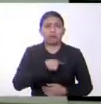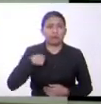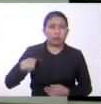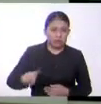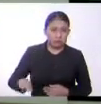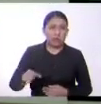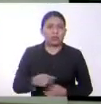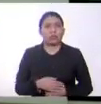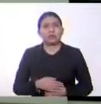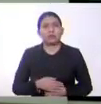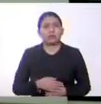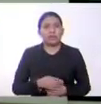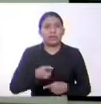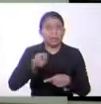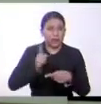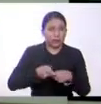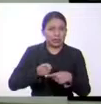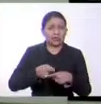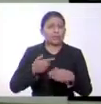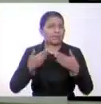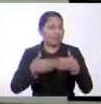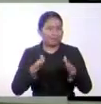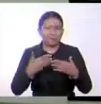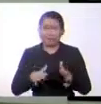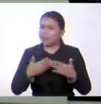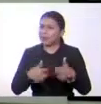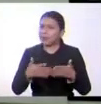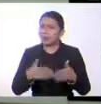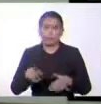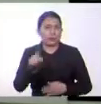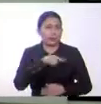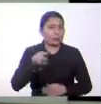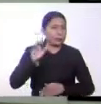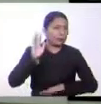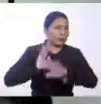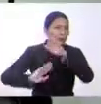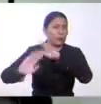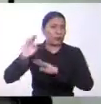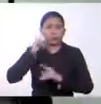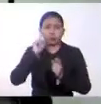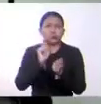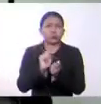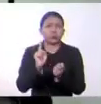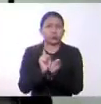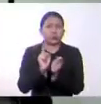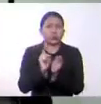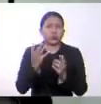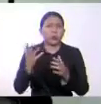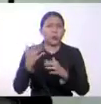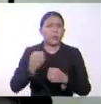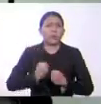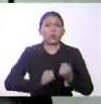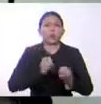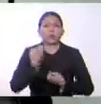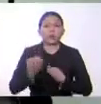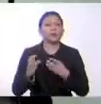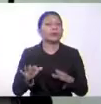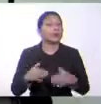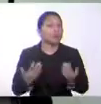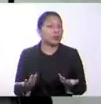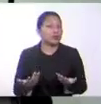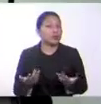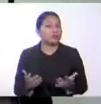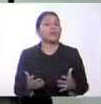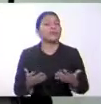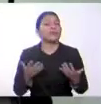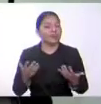muy importante a la historia, de ahí que muchas se conozcan a través de poesía. ¿Por qué? Porque era